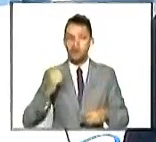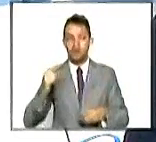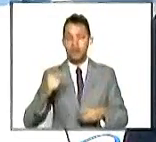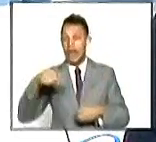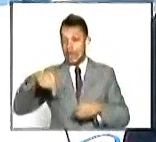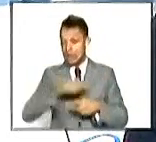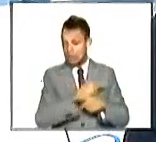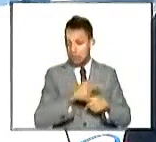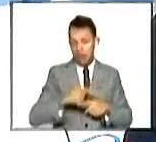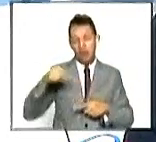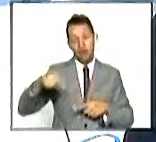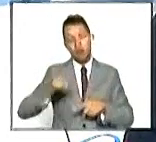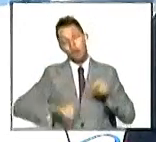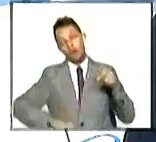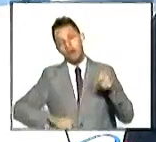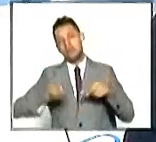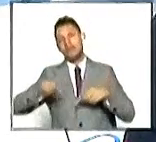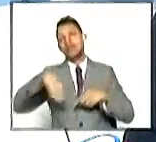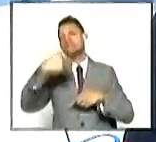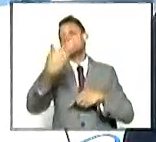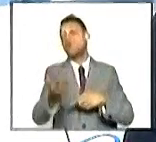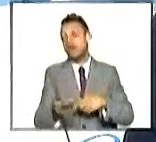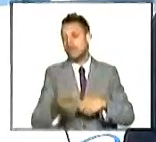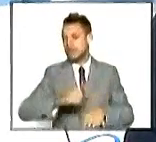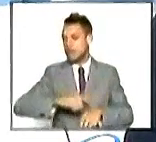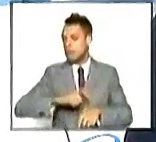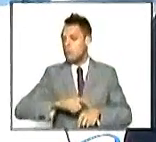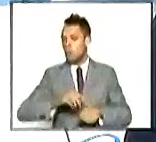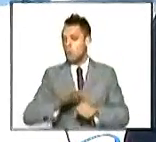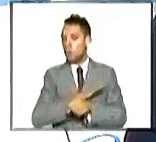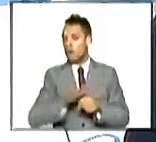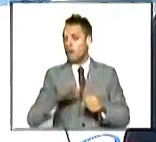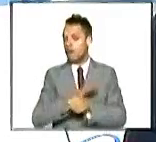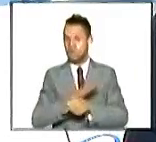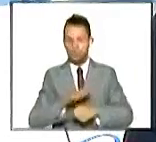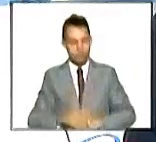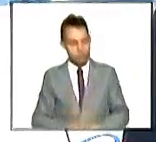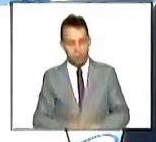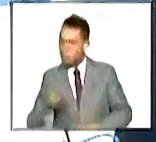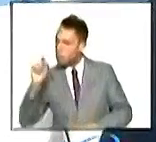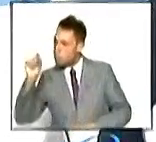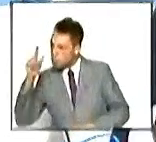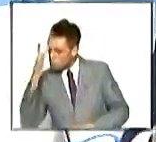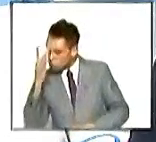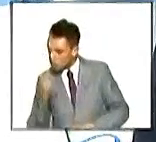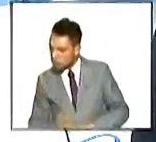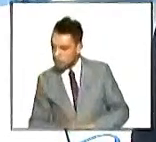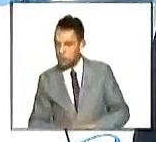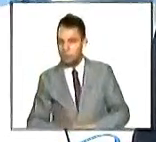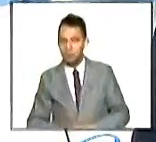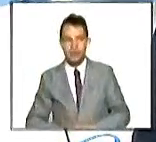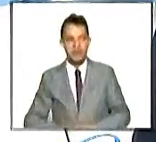semana. Tiene que ser un ratico. Y yo le dije, ¿por qué? Y dijo, porque es que yo